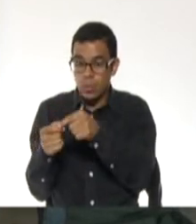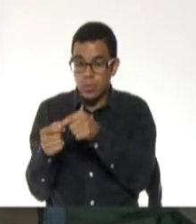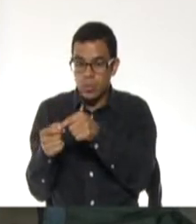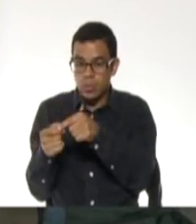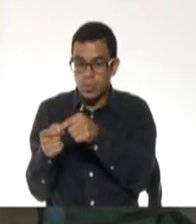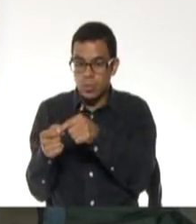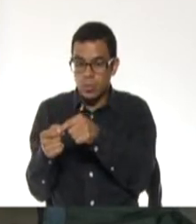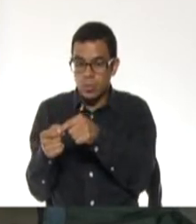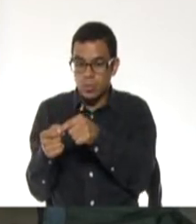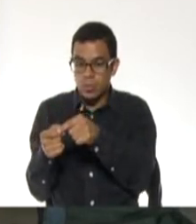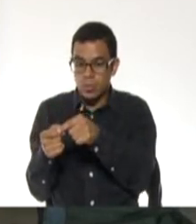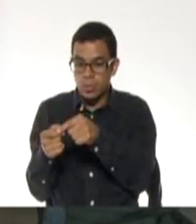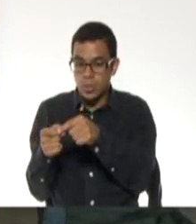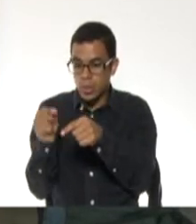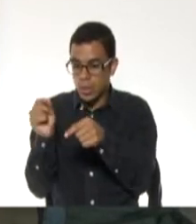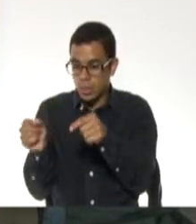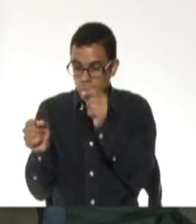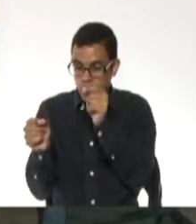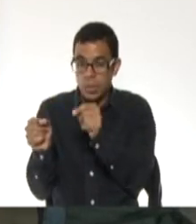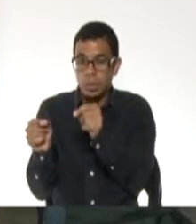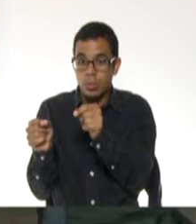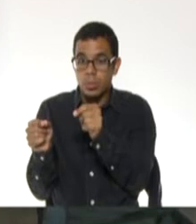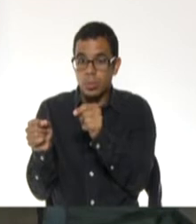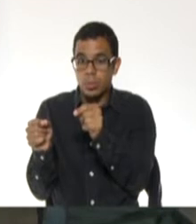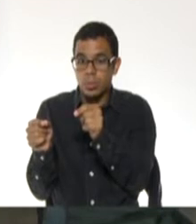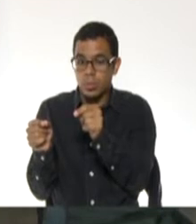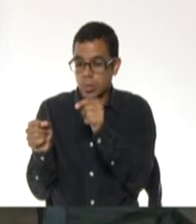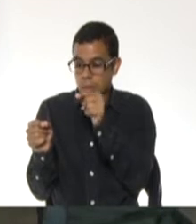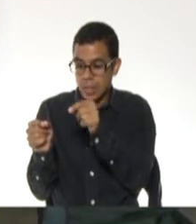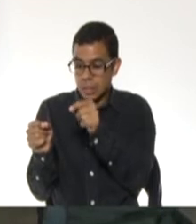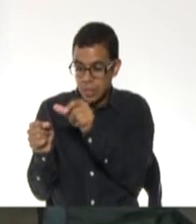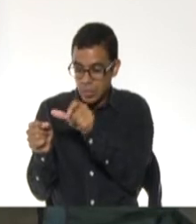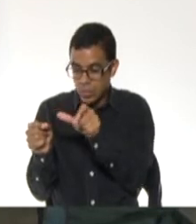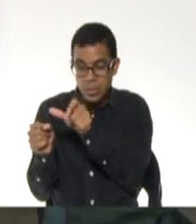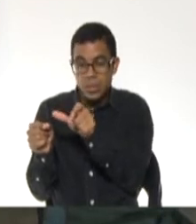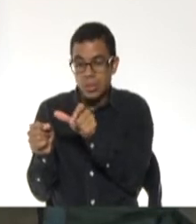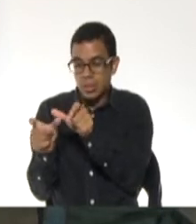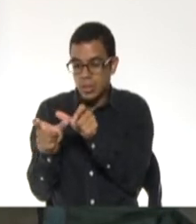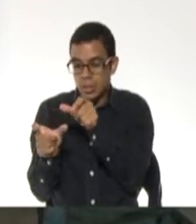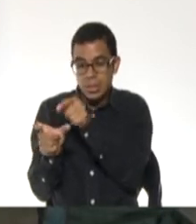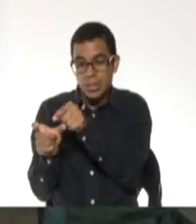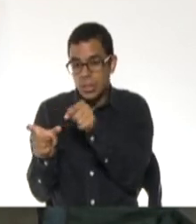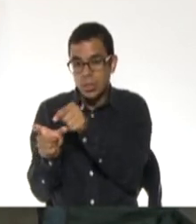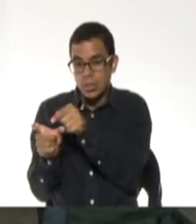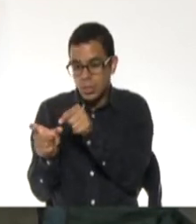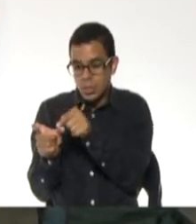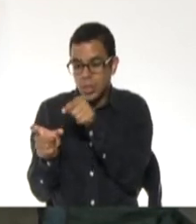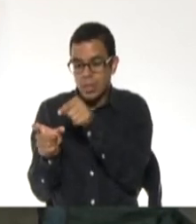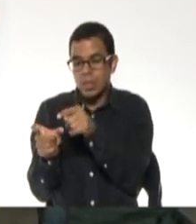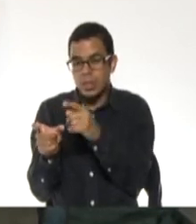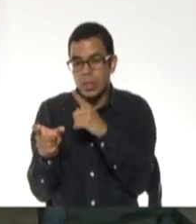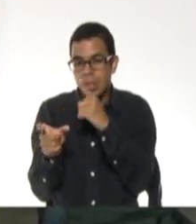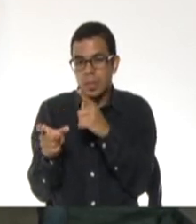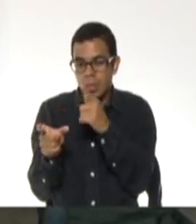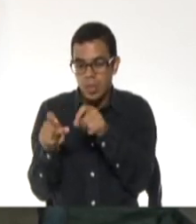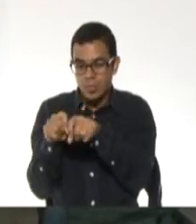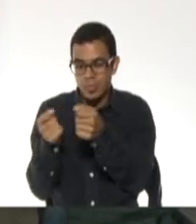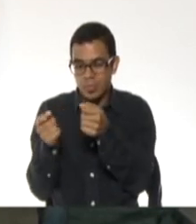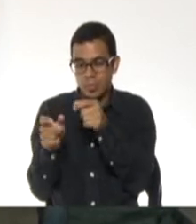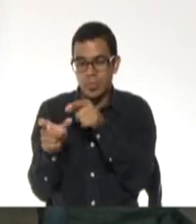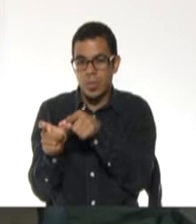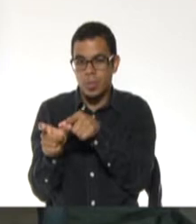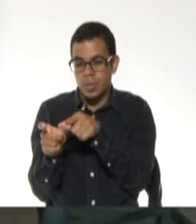entre este punto y este donde está el alfiler insertado, en algún punto está roto. Y bueno, y voy para más adelante,